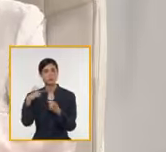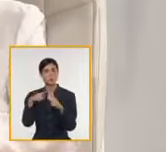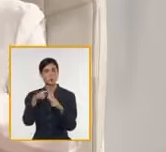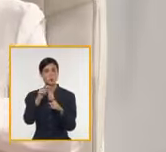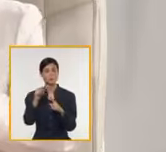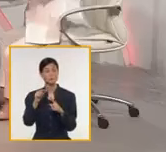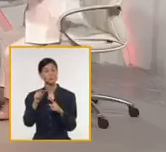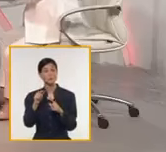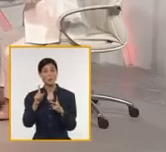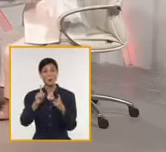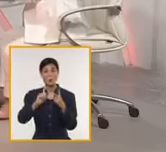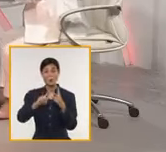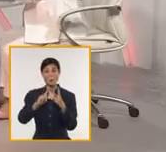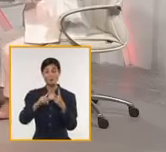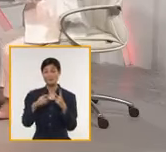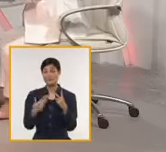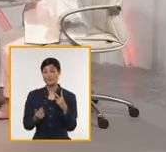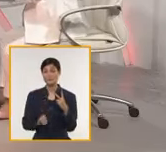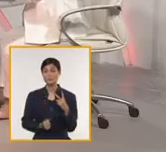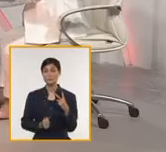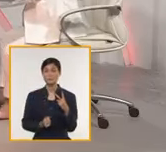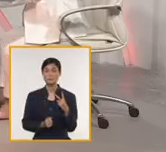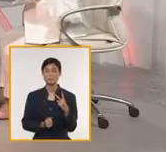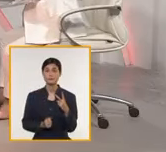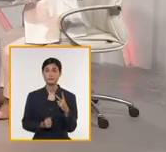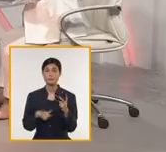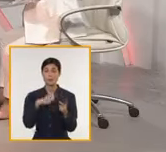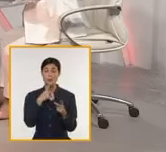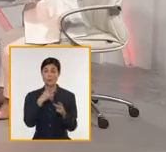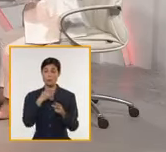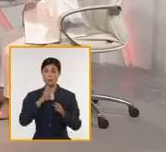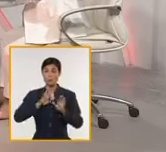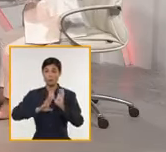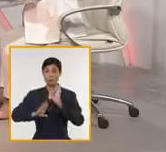tema que a la hora de defender